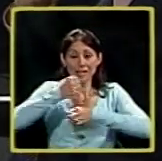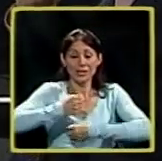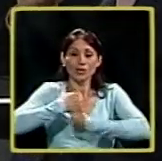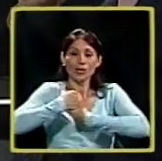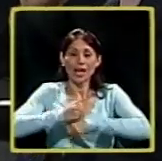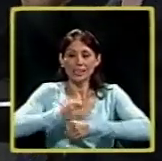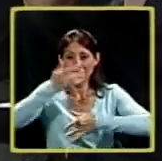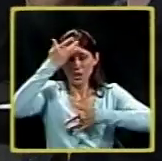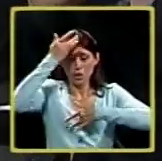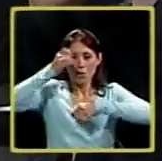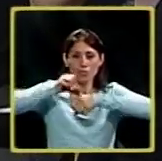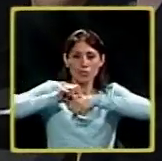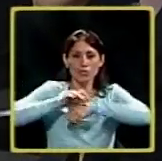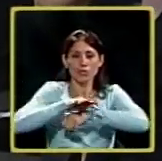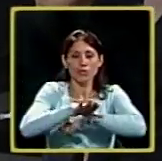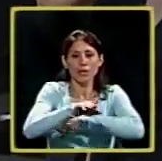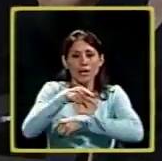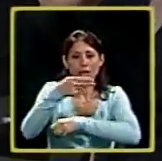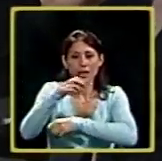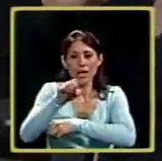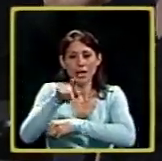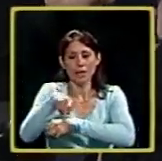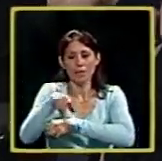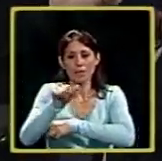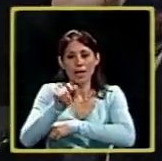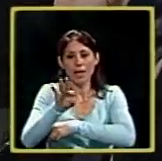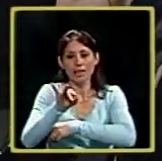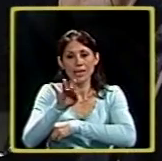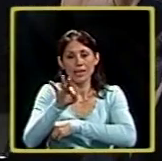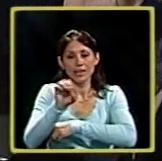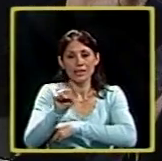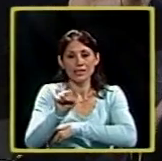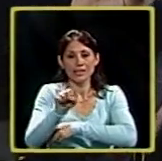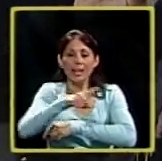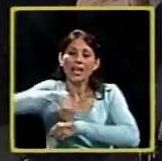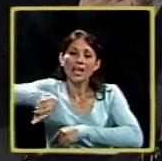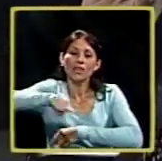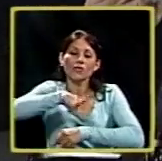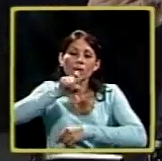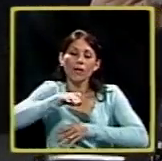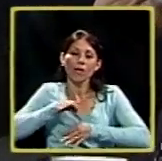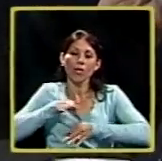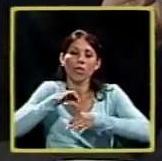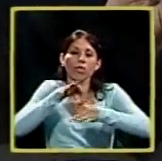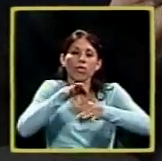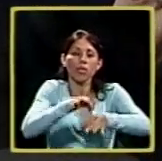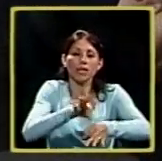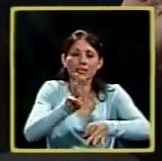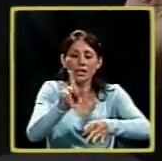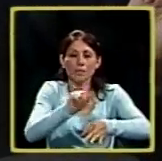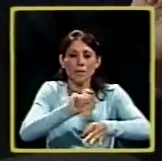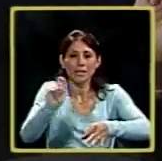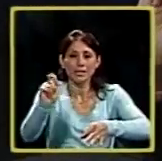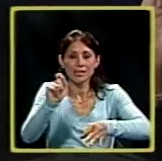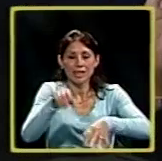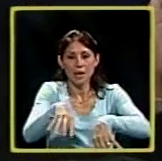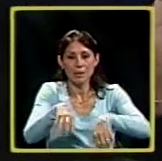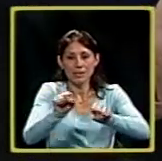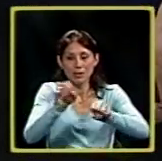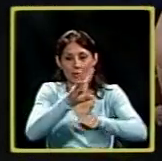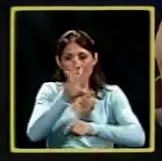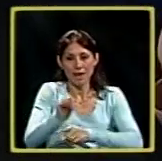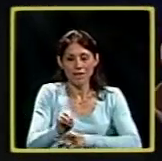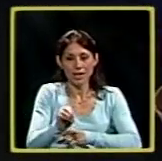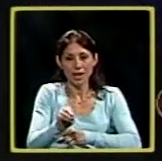hepatitis por virus que obliga a los estados mayores a postergar 6 meses la invasión de África. De